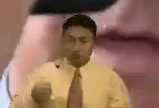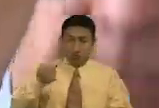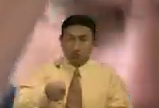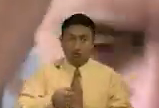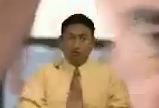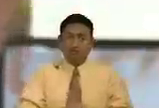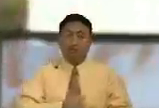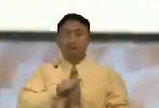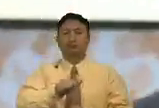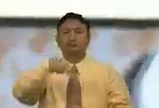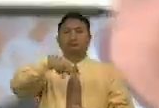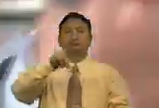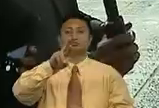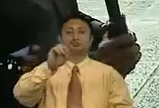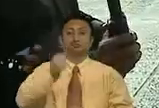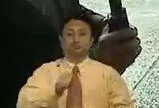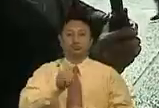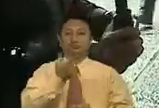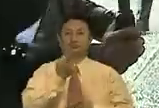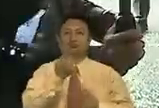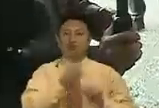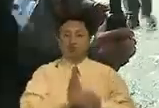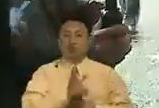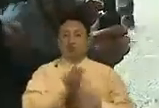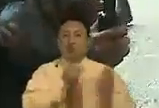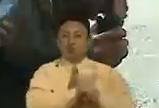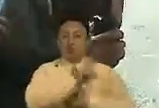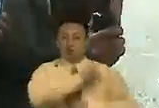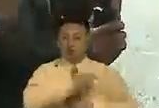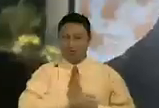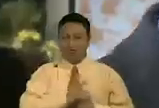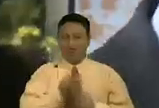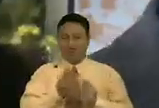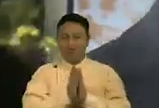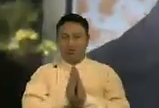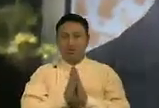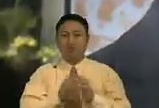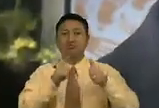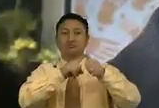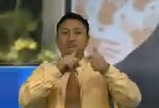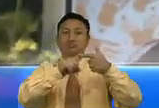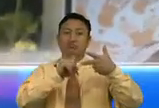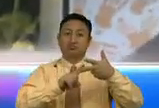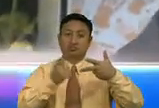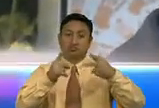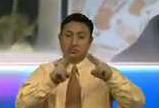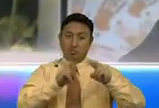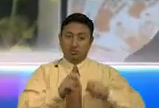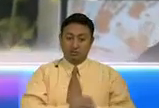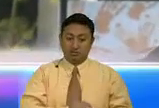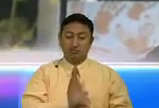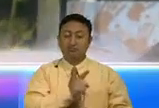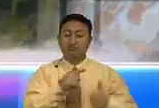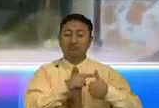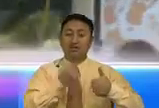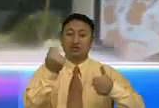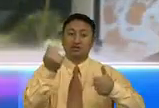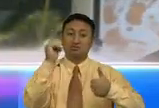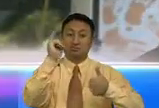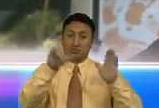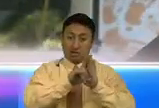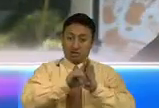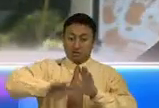es el acusador particular. Busca se investiguen 3 delitos. Por el lado del enriquecimiento ilícito está el informe de la UAFE, que en materia